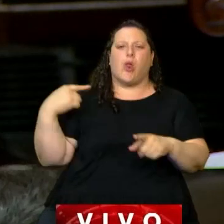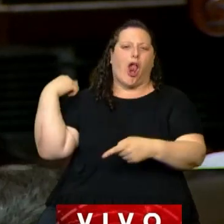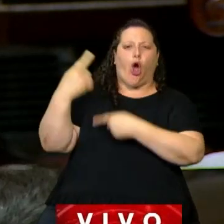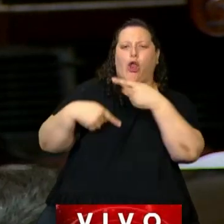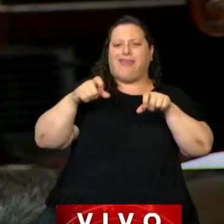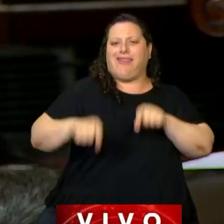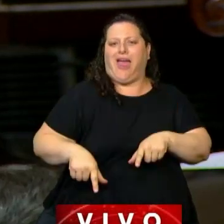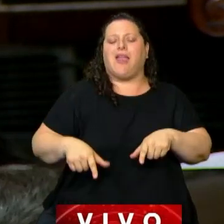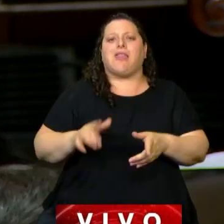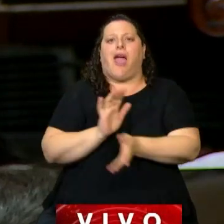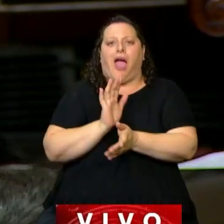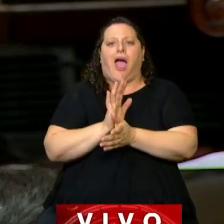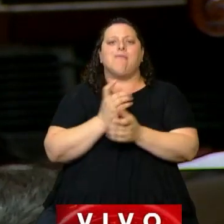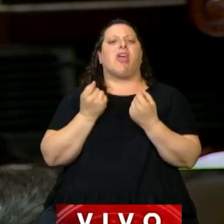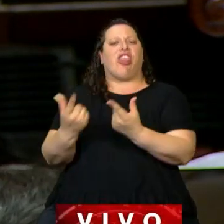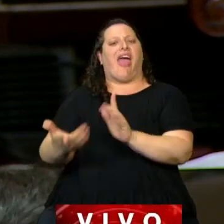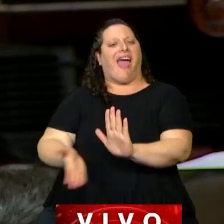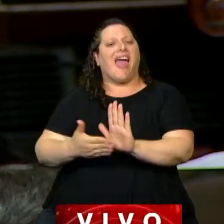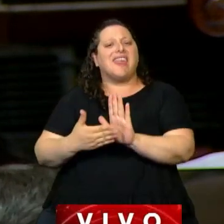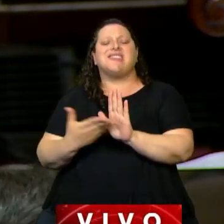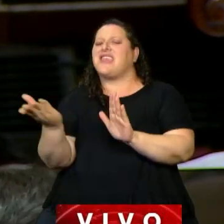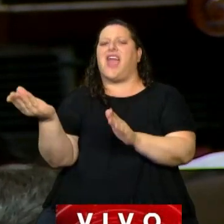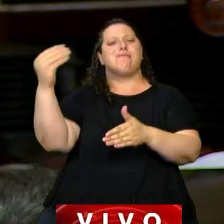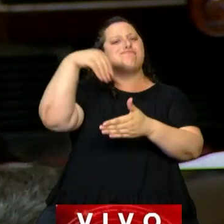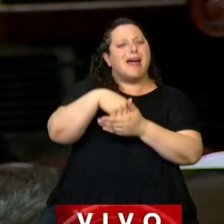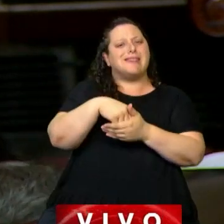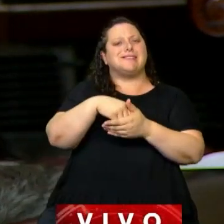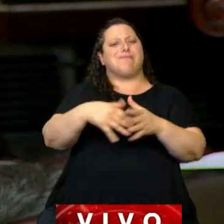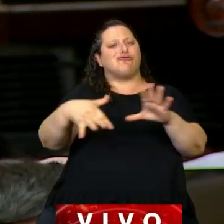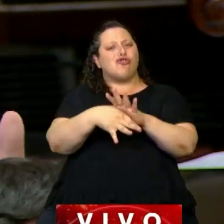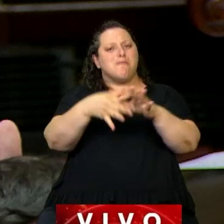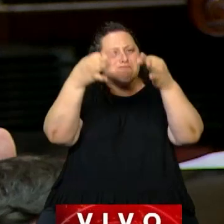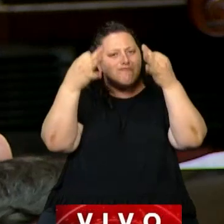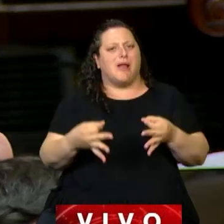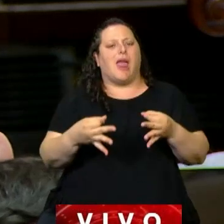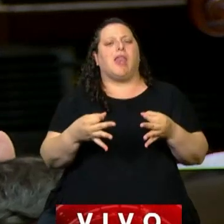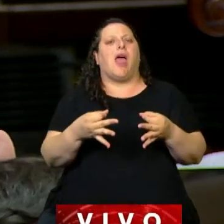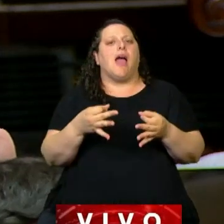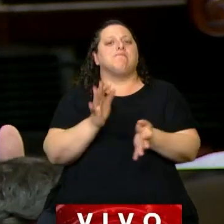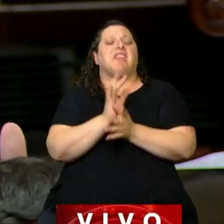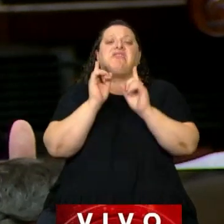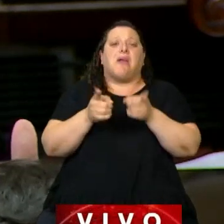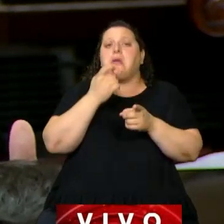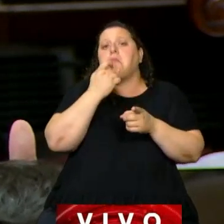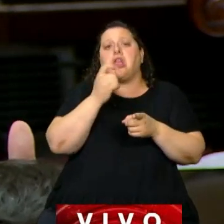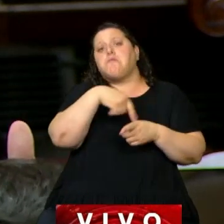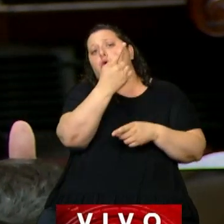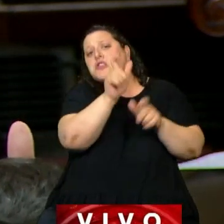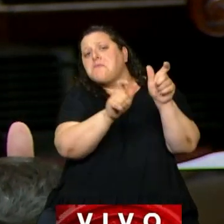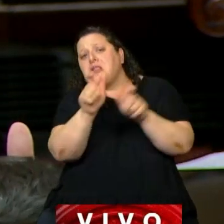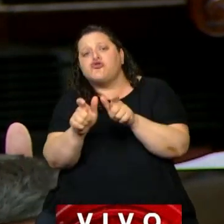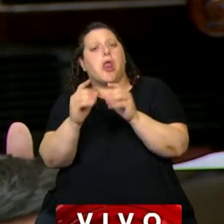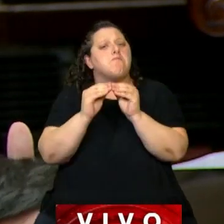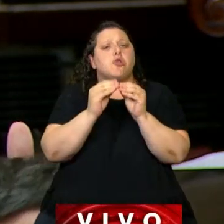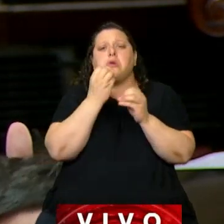su participación e inclusión plena, como así también a aquellas personas que por cualquier motivo